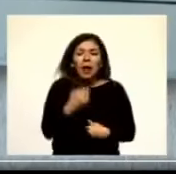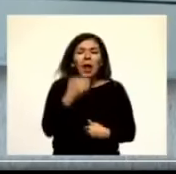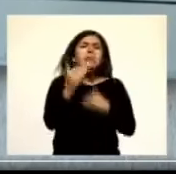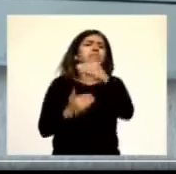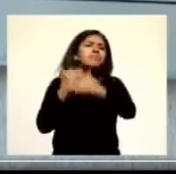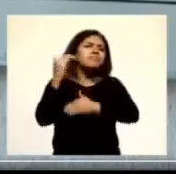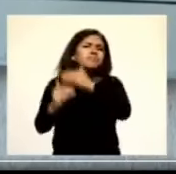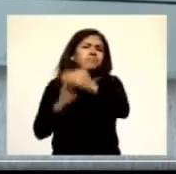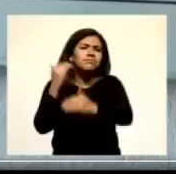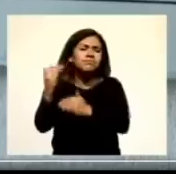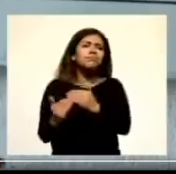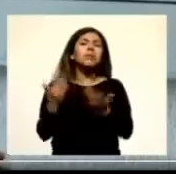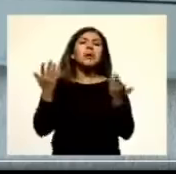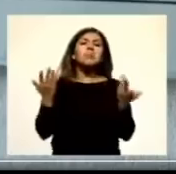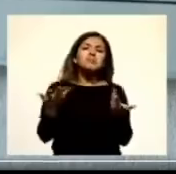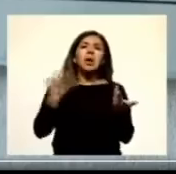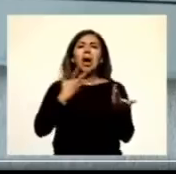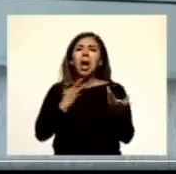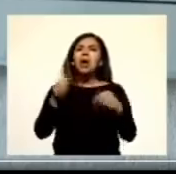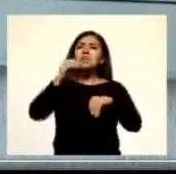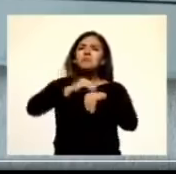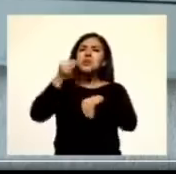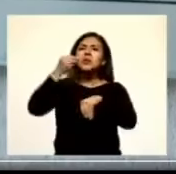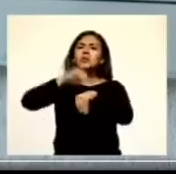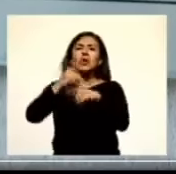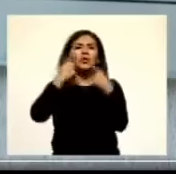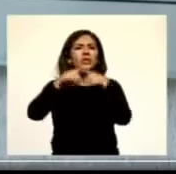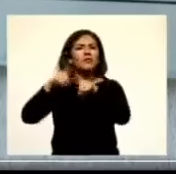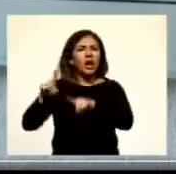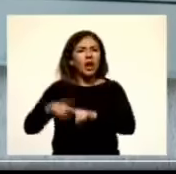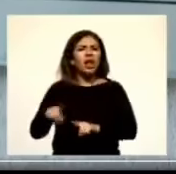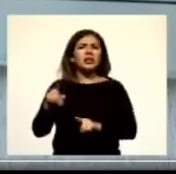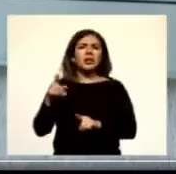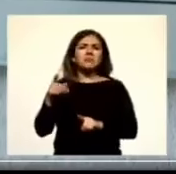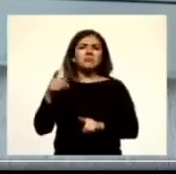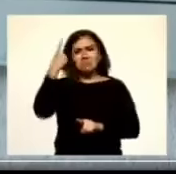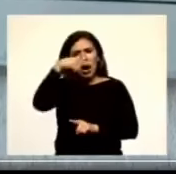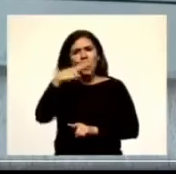desarrollando y empleando varios campos.